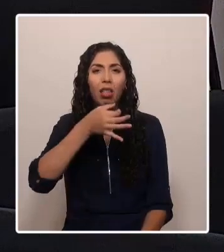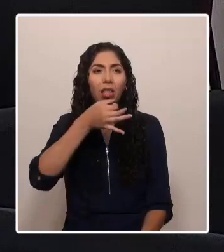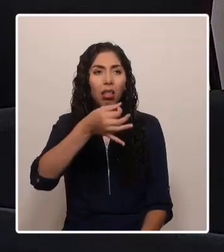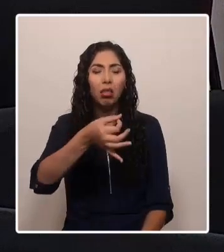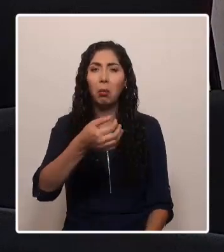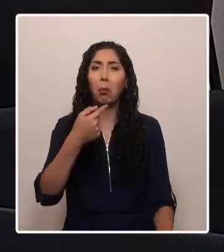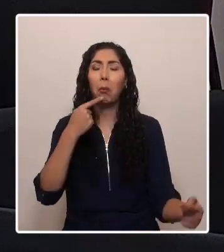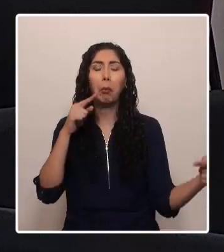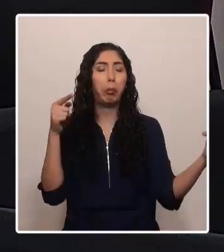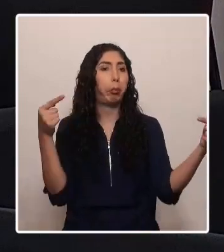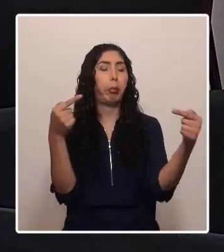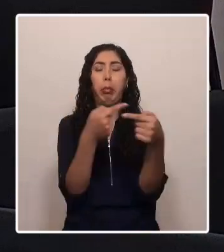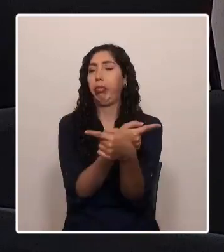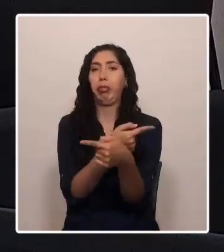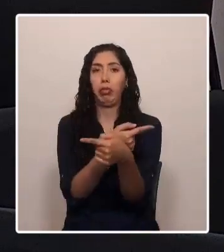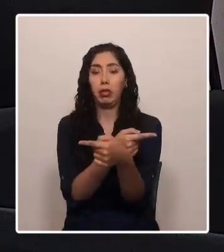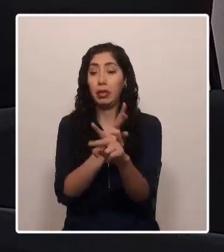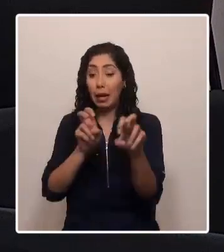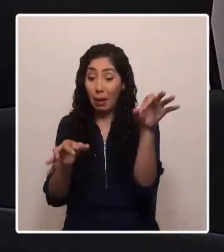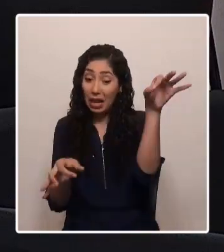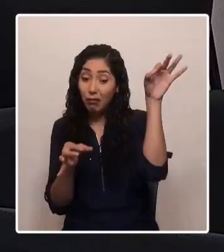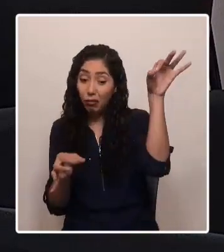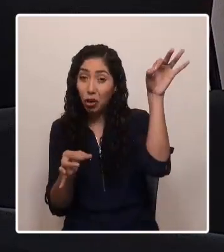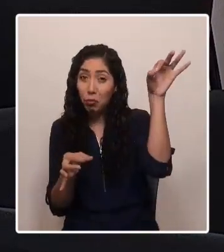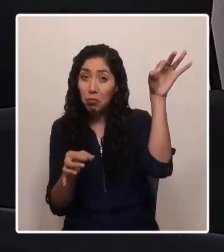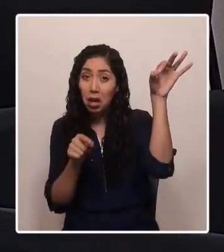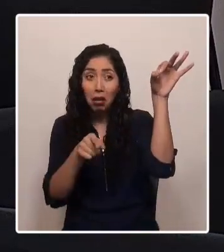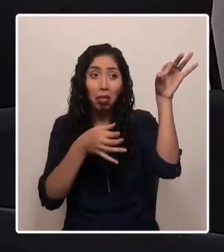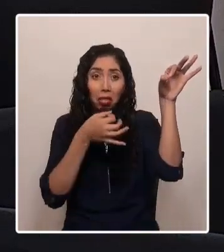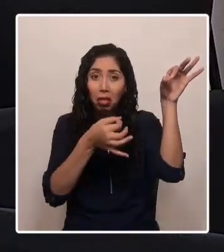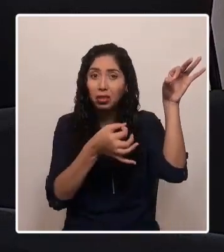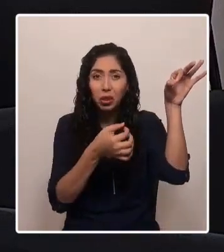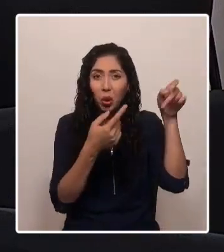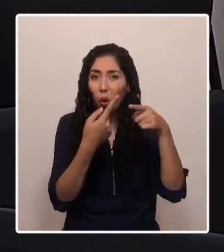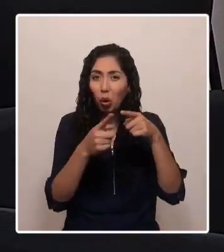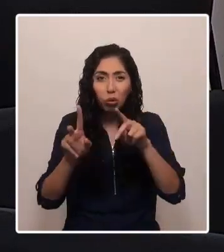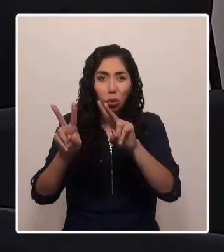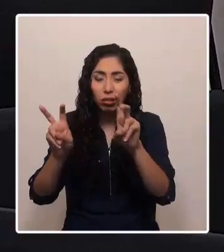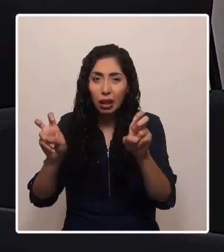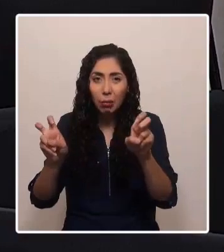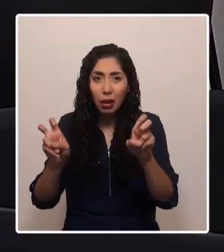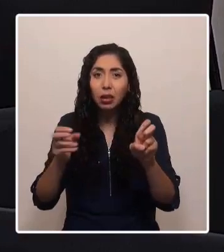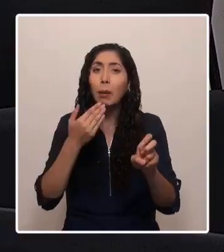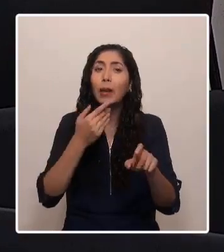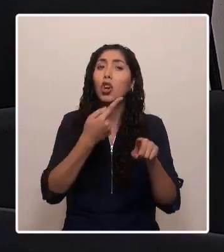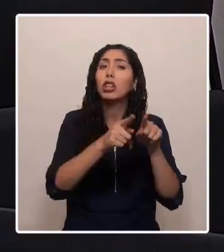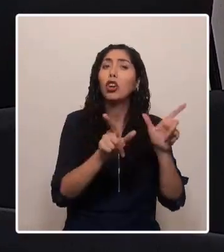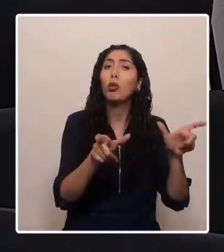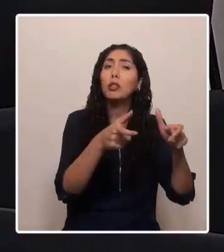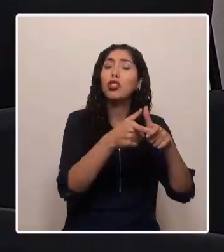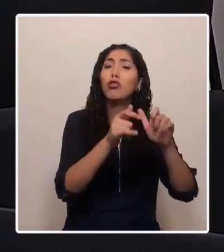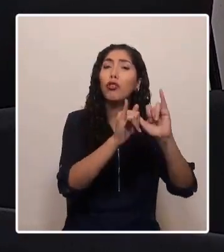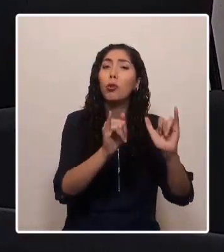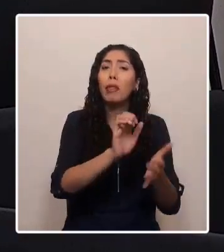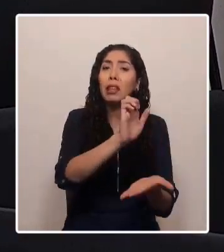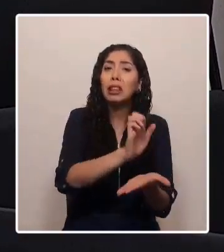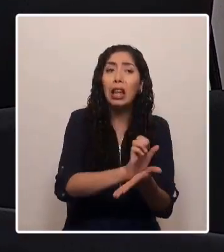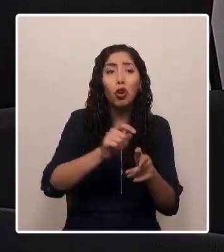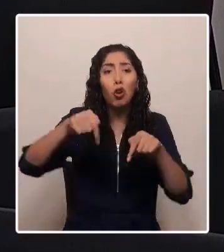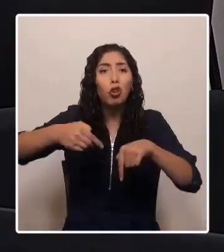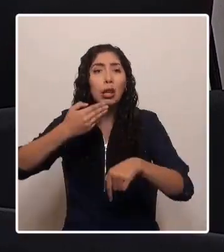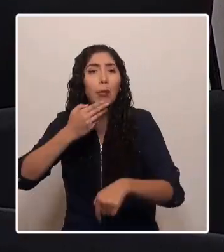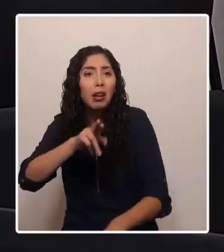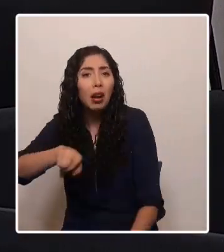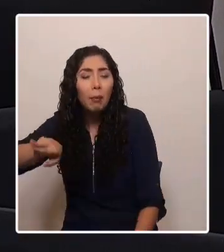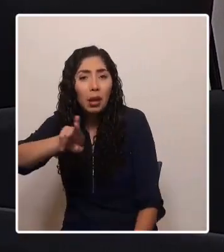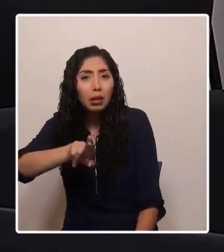que estamos hablando en los informes. Lo hizo en forma de Estado, lo hace el día de hoy. Y también, si ella quiere ver bien el